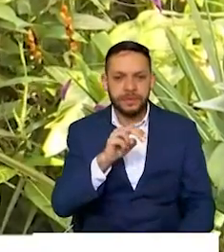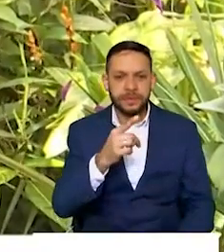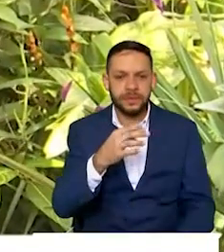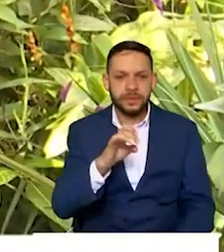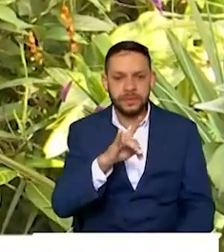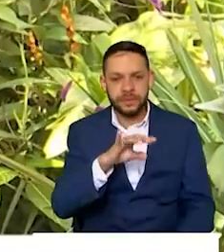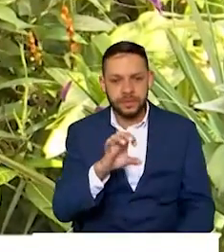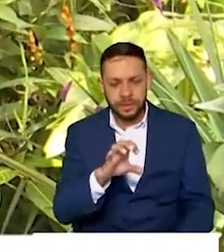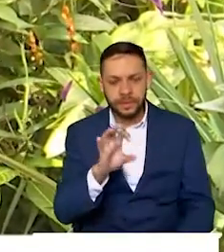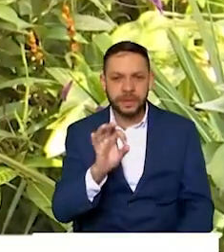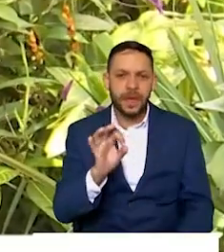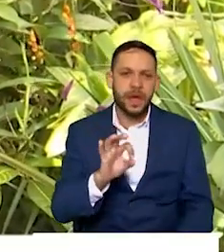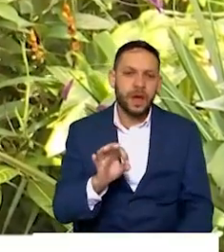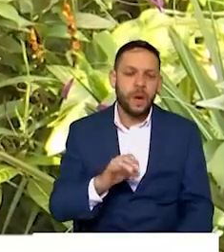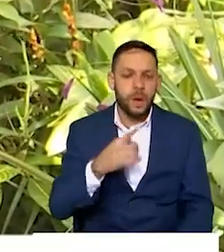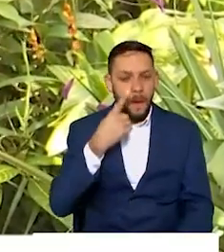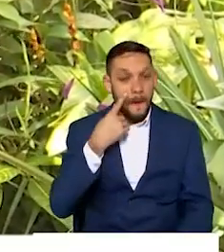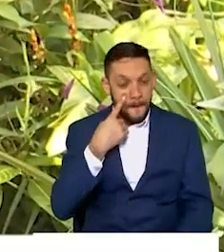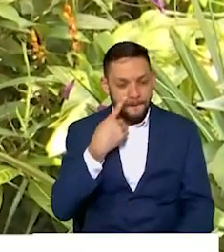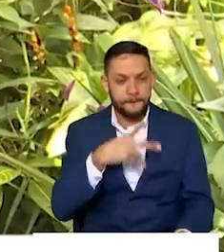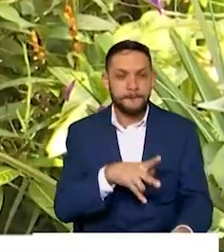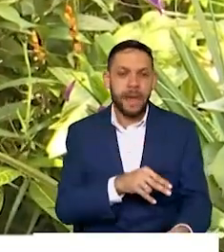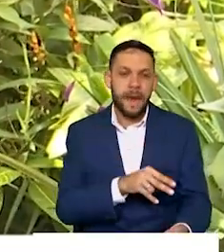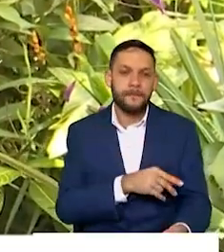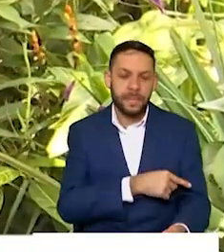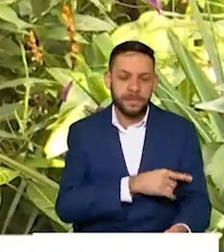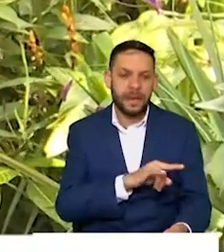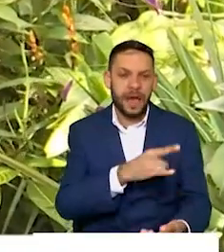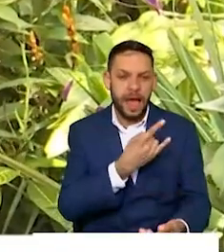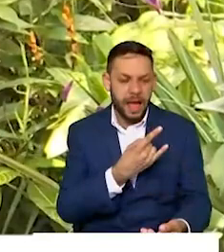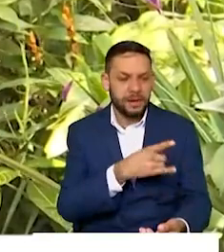o una leucemia. Imagínense, con un examen de estos, una